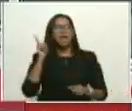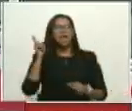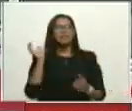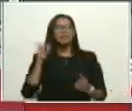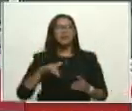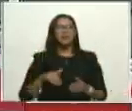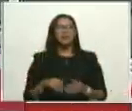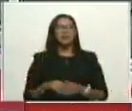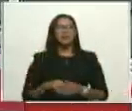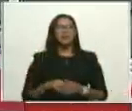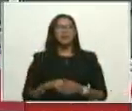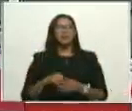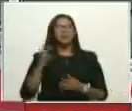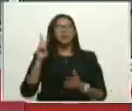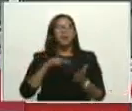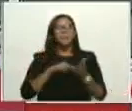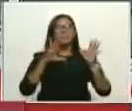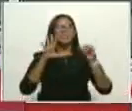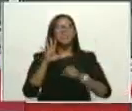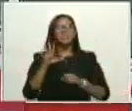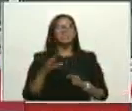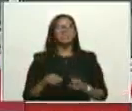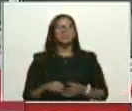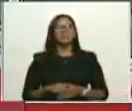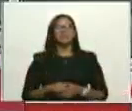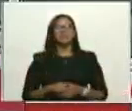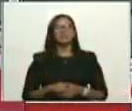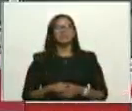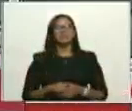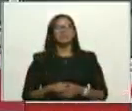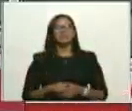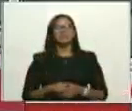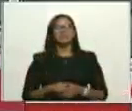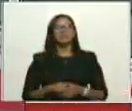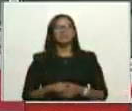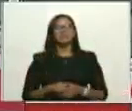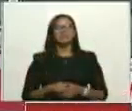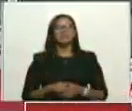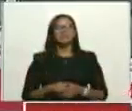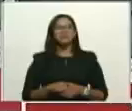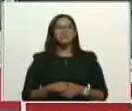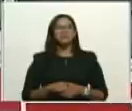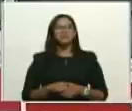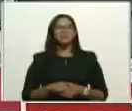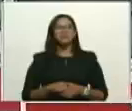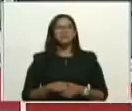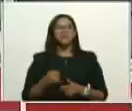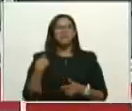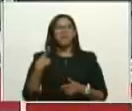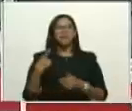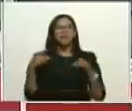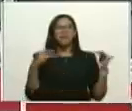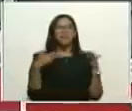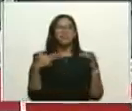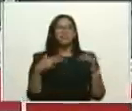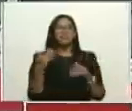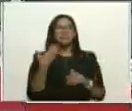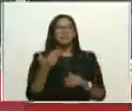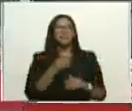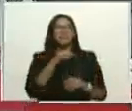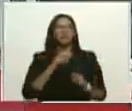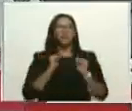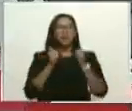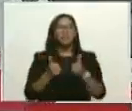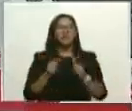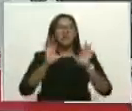nos envió. Fue el 2015, ¿no? 15, el 14. Correcto, sí. Correcto. Sí. Bueno, la batalla, la primera batalla que enfrentó. Nosotros comenzamos el